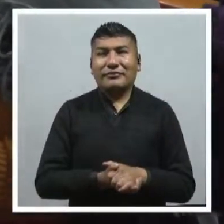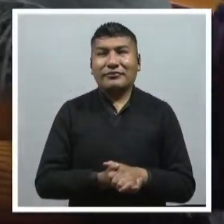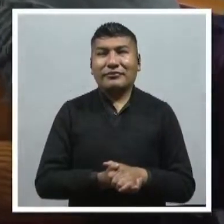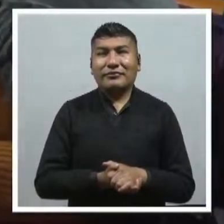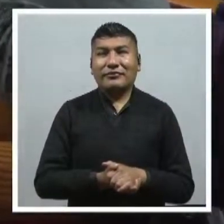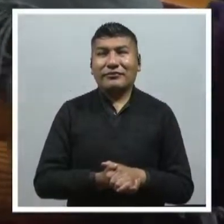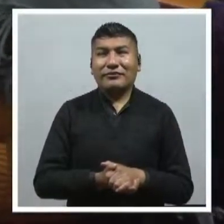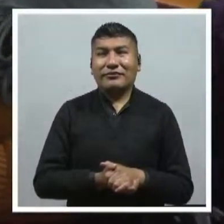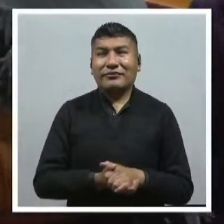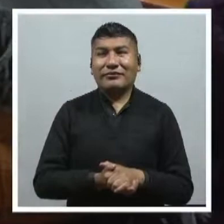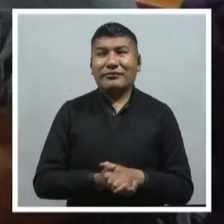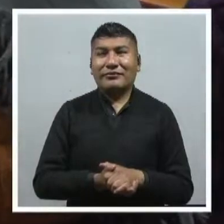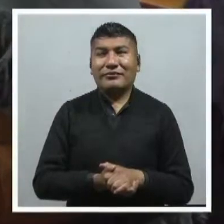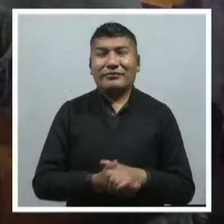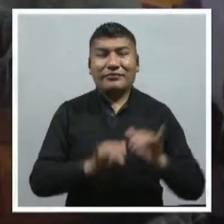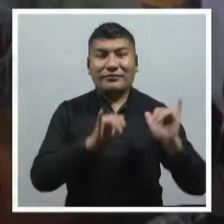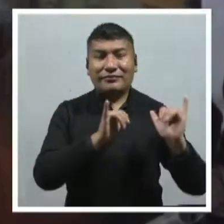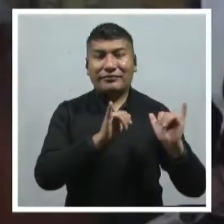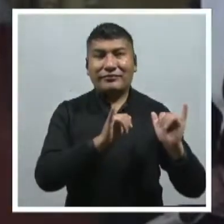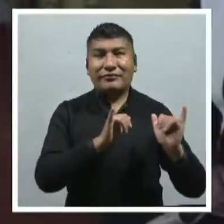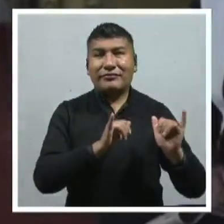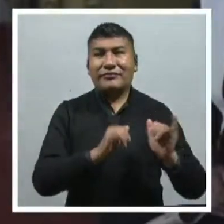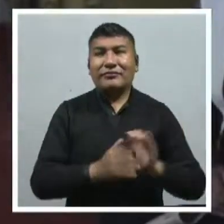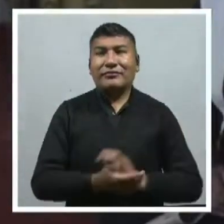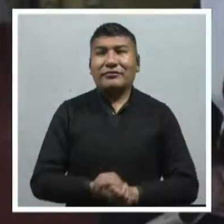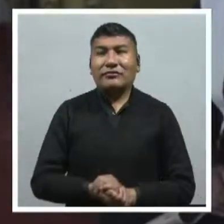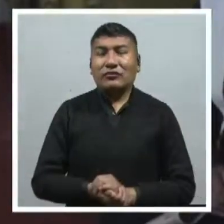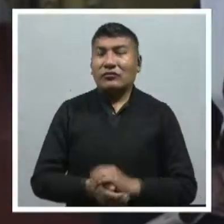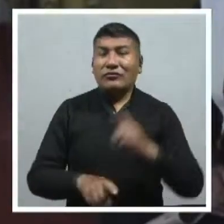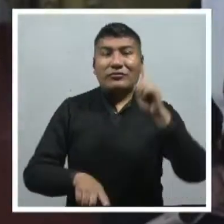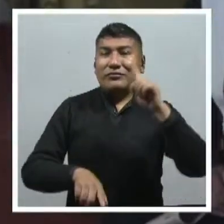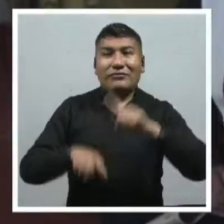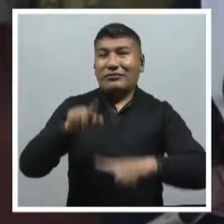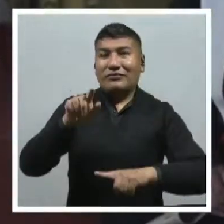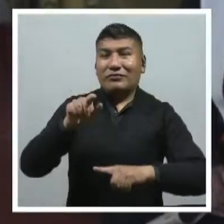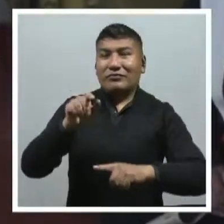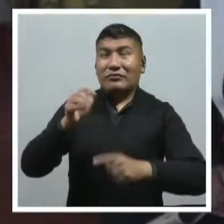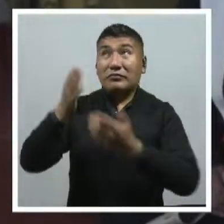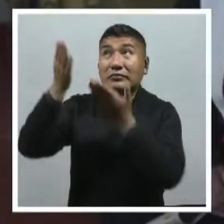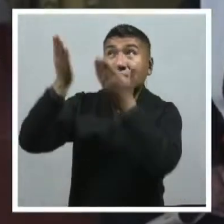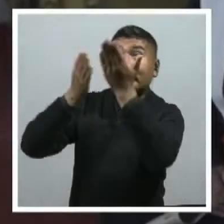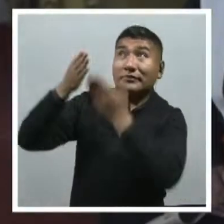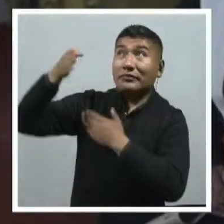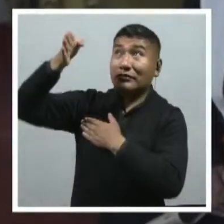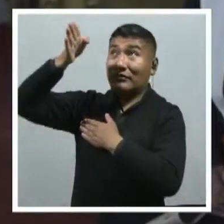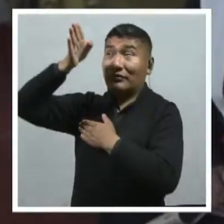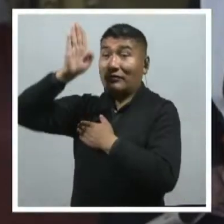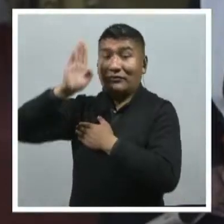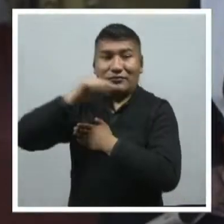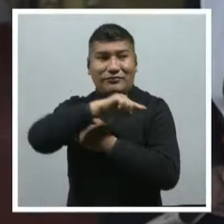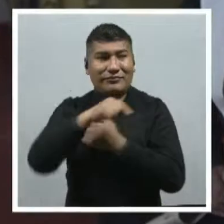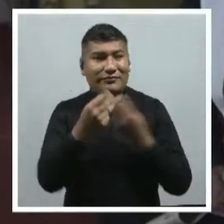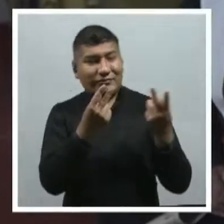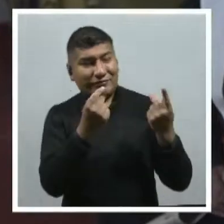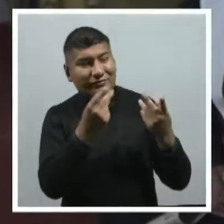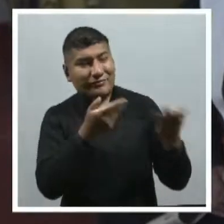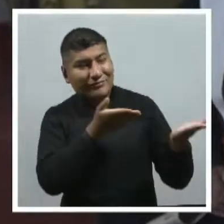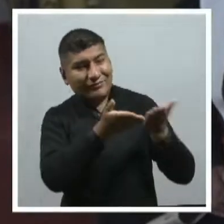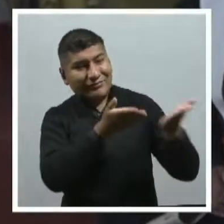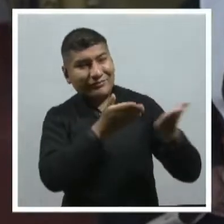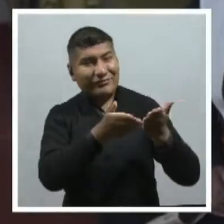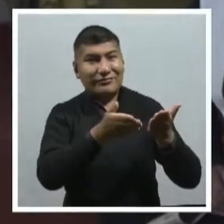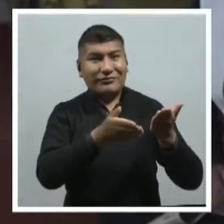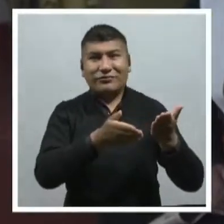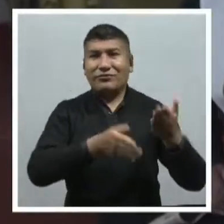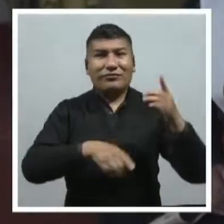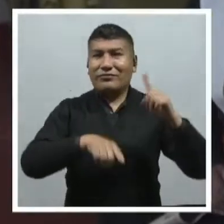ahí está dobladito. No podemos servir a Dios y al dinero. Lo